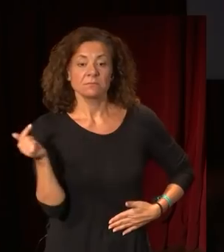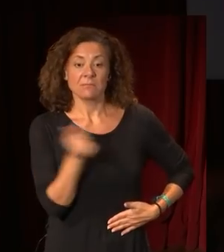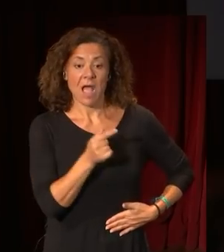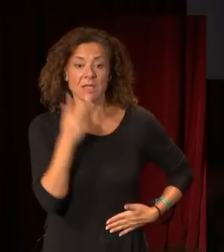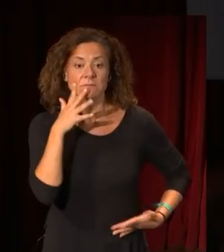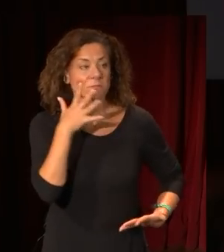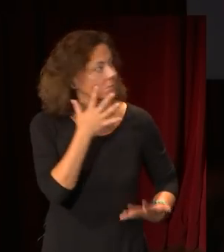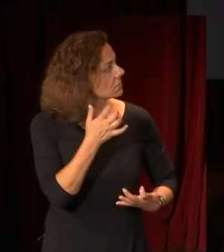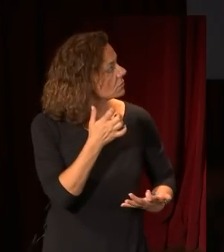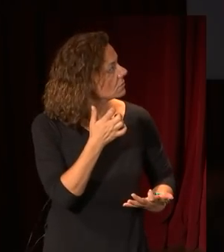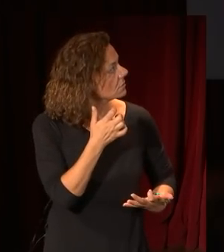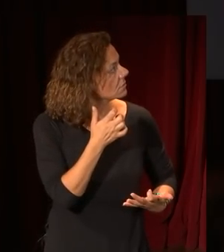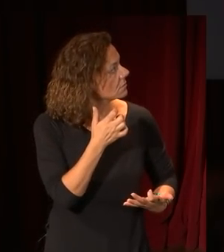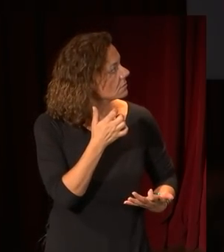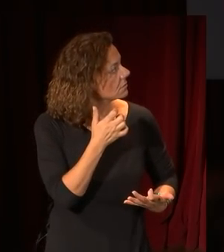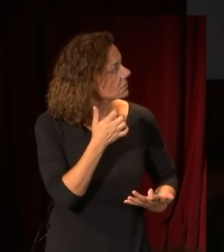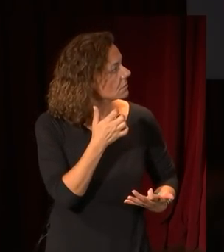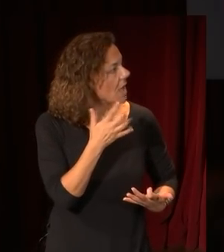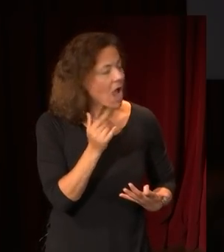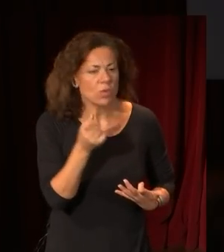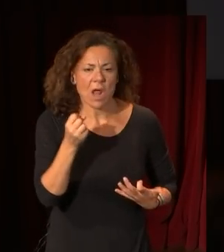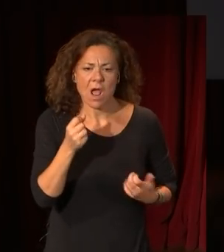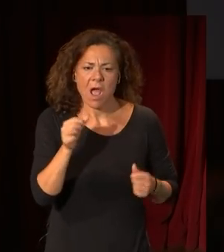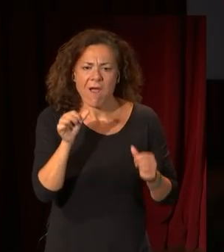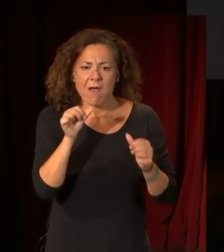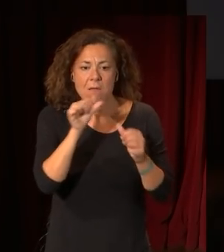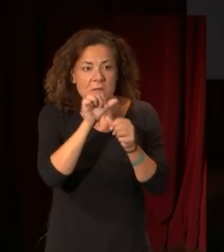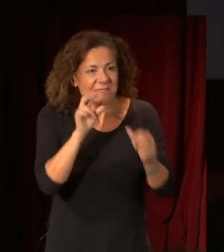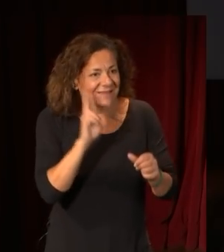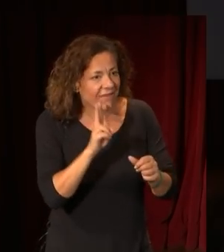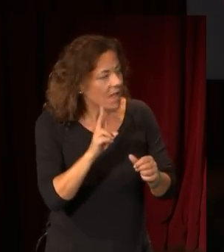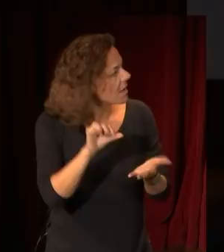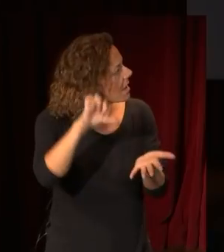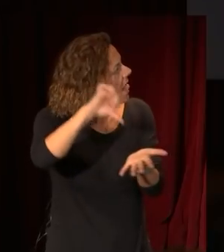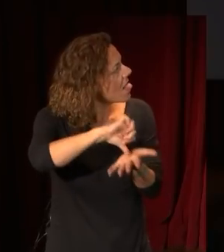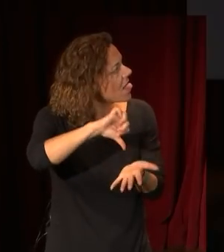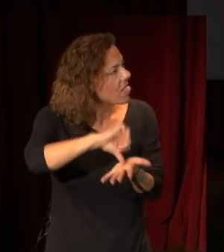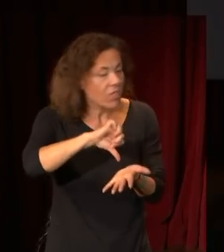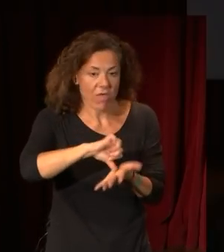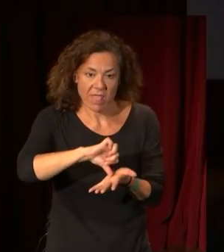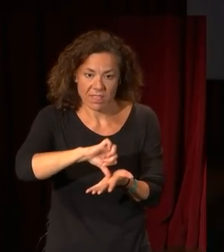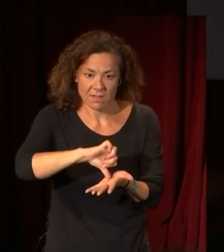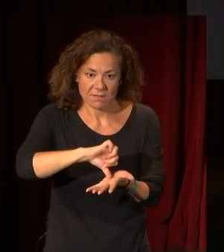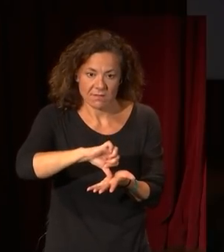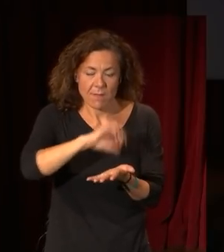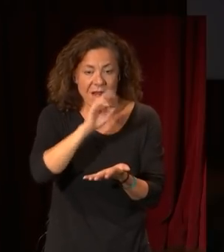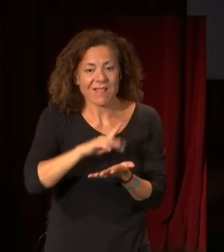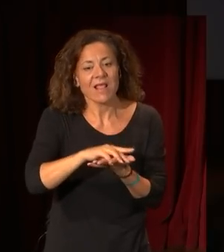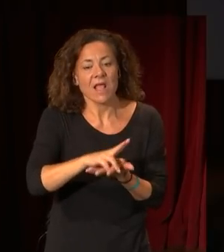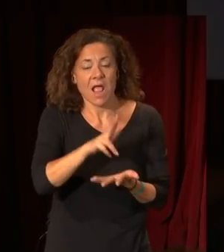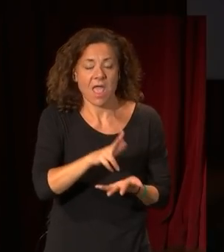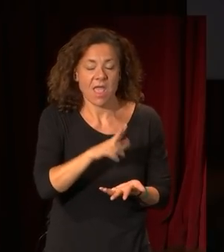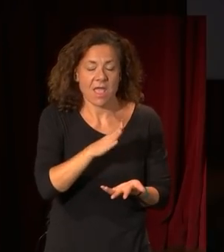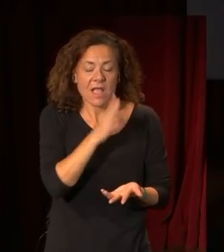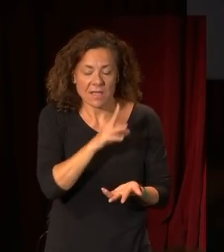reflejada una construcción una urbe una ciudad que no es otra que la ciudad celeste la jerusalén celeste